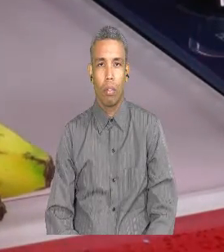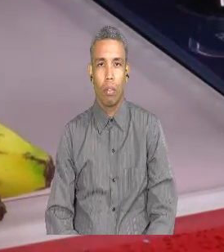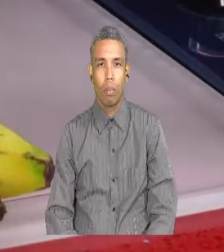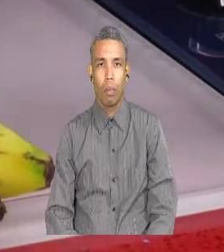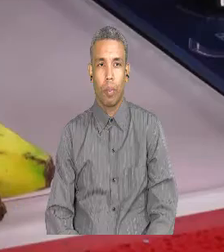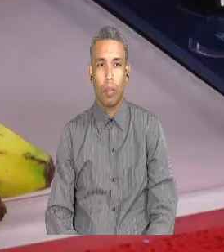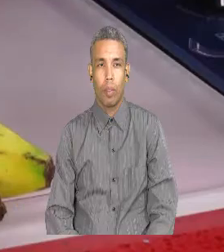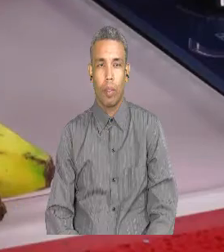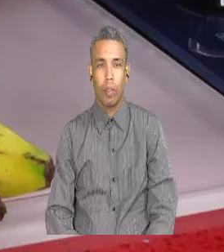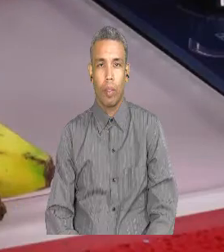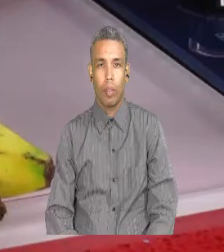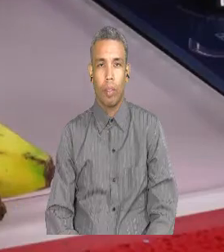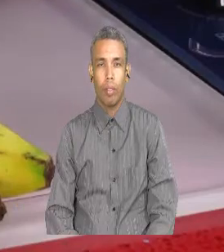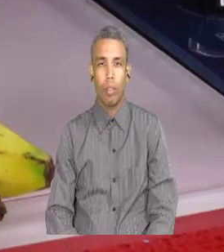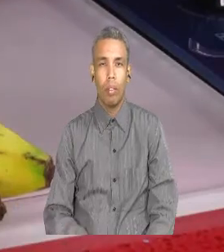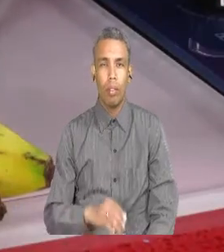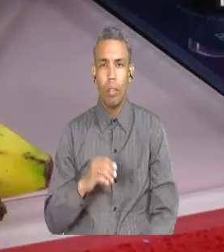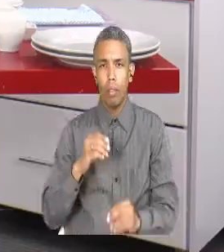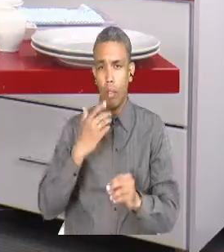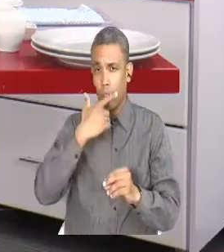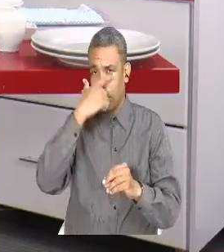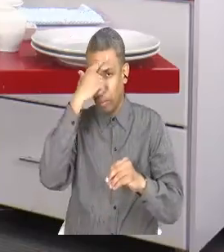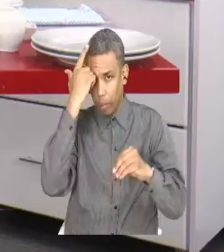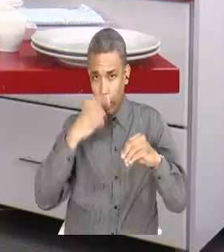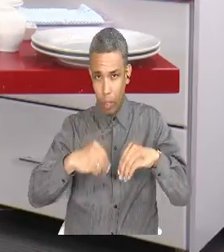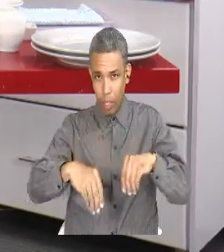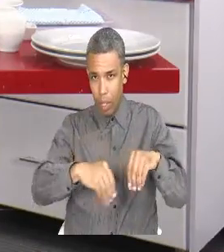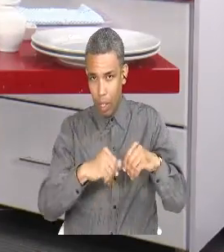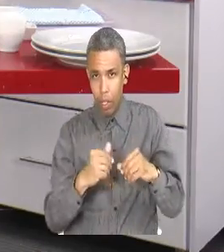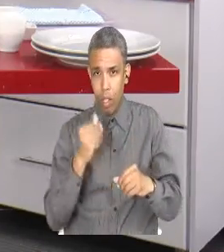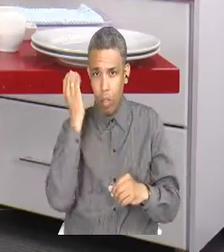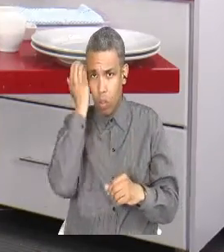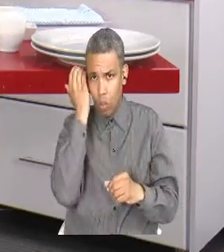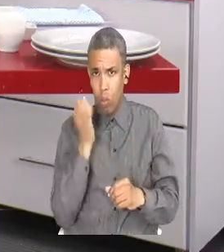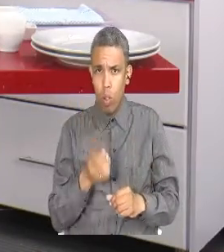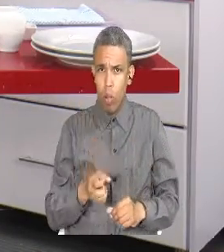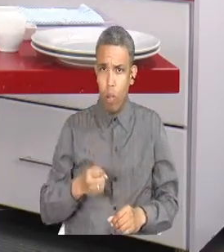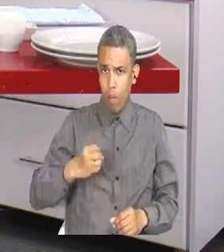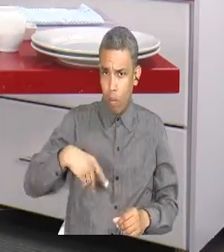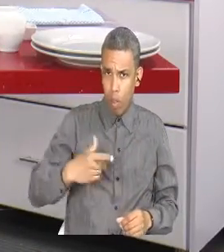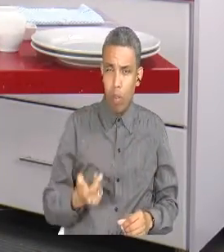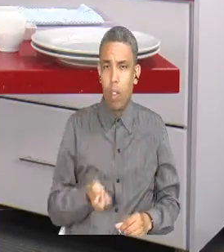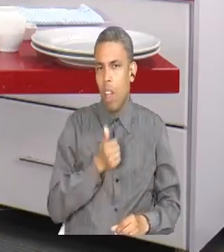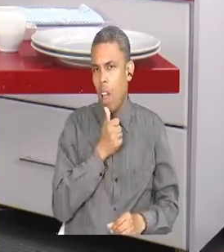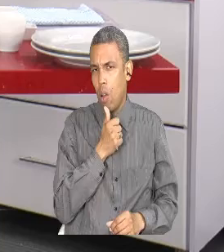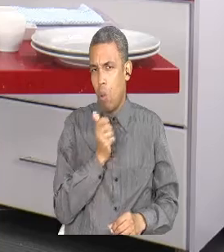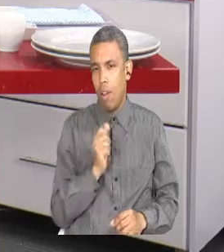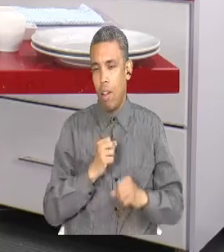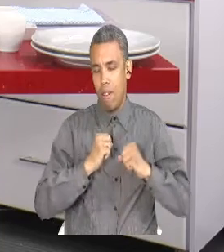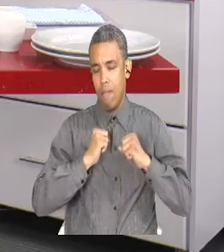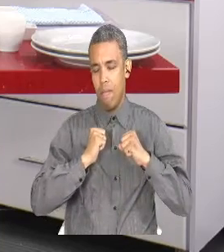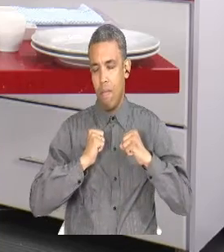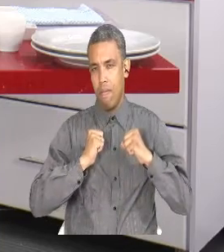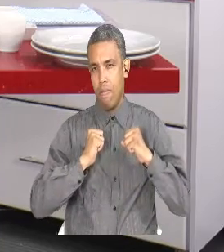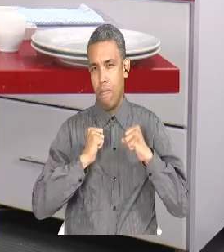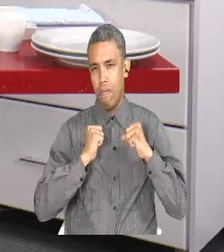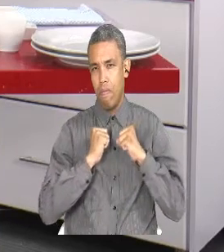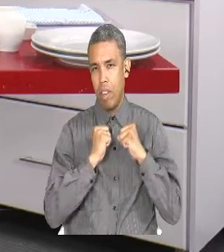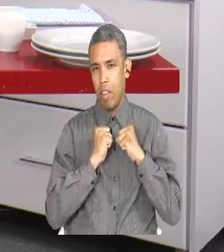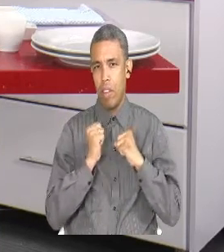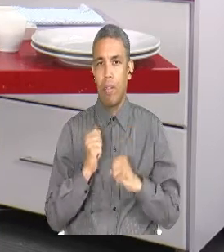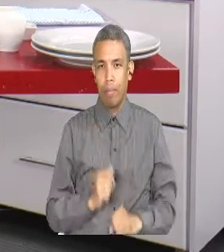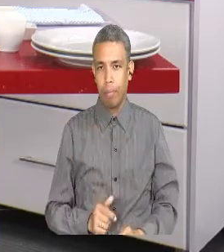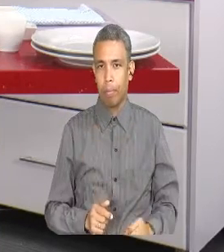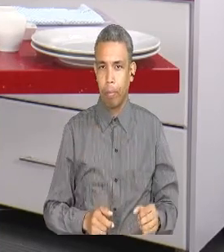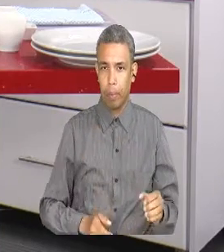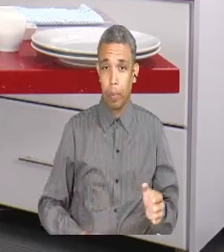harina con huevo. Uh-huh. Y la idea es usar agua a buena temperatura, fría. Entonces, y está bien fría porque tiene esta hielito,